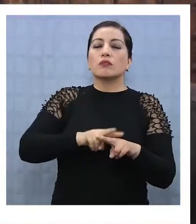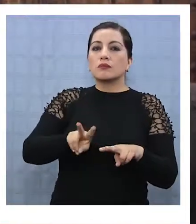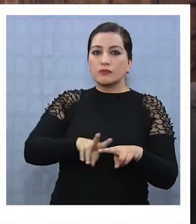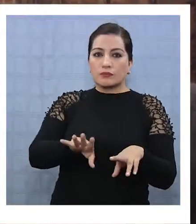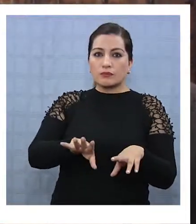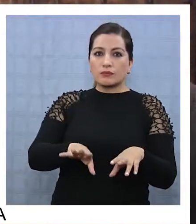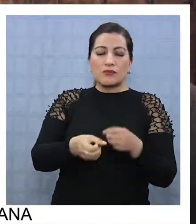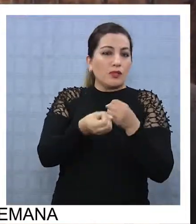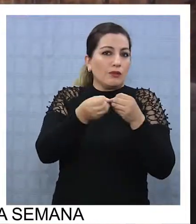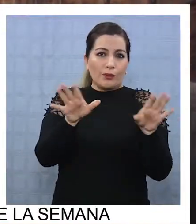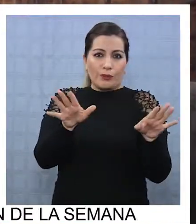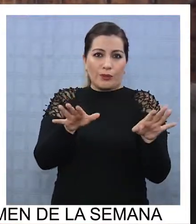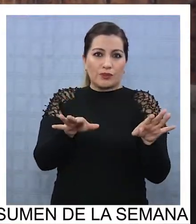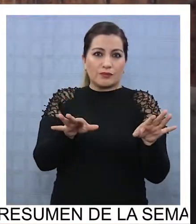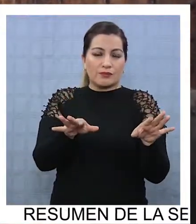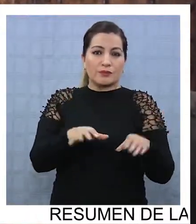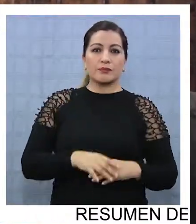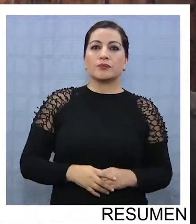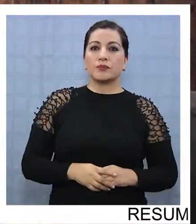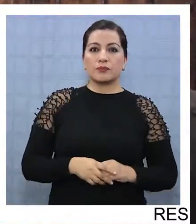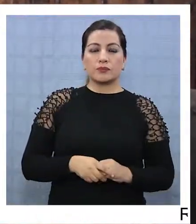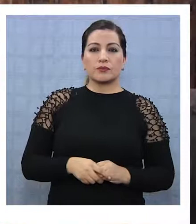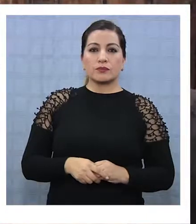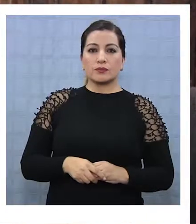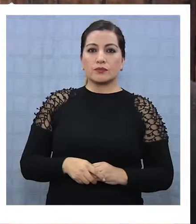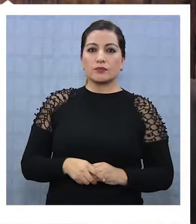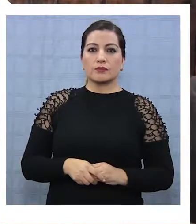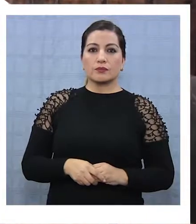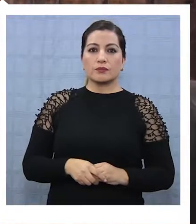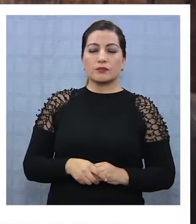se puede hacer con la patente que ella tiene, puede hacer cualquier cosa que ella quiera.